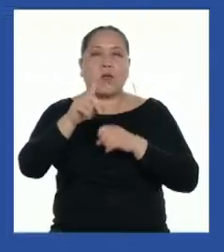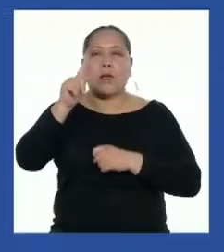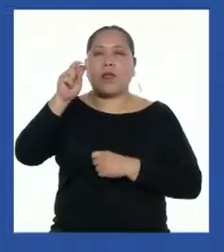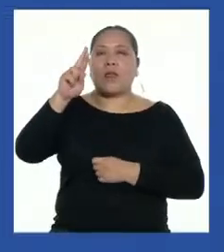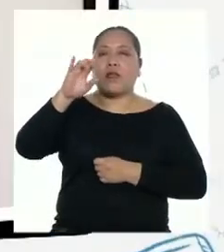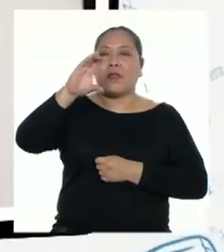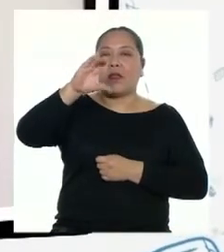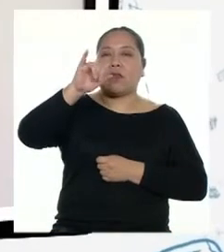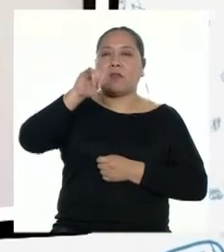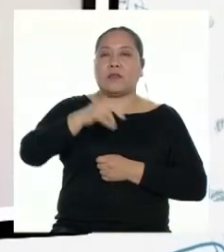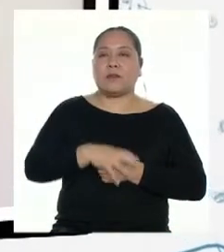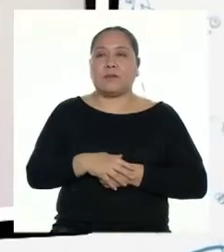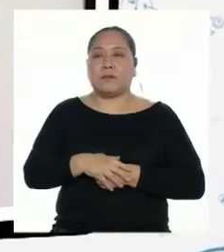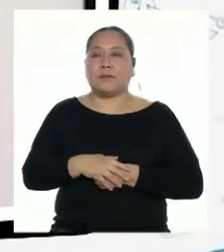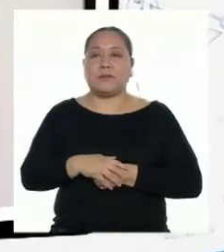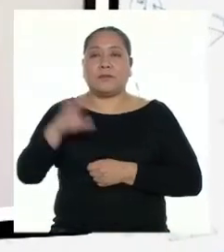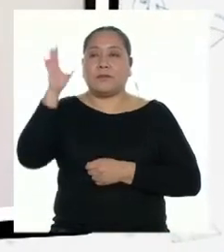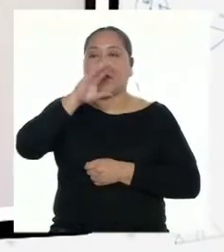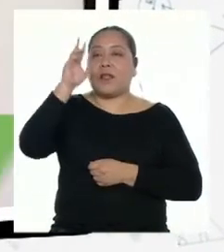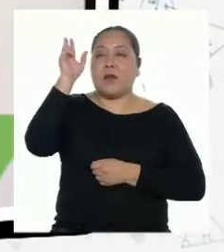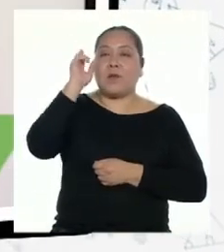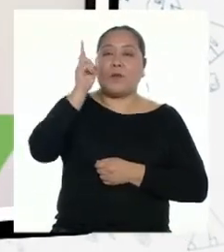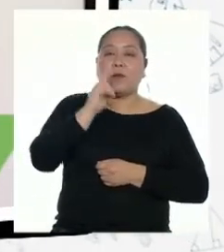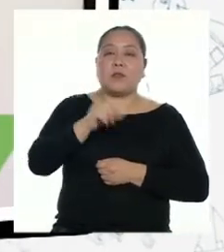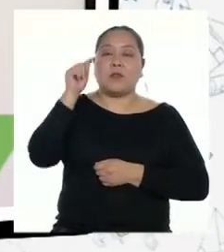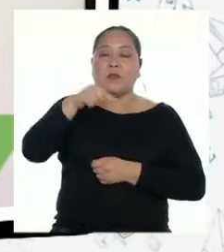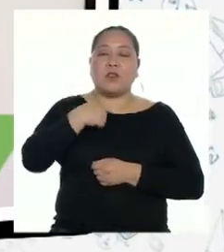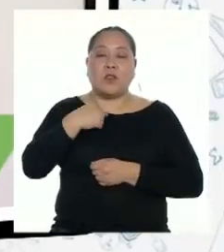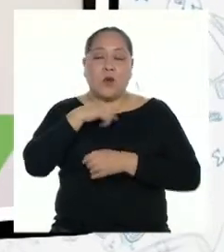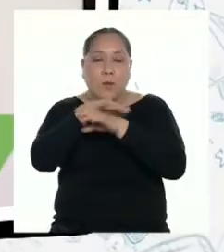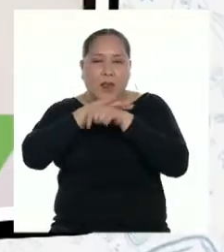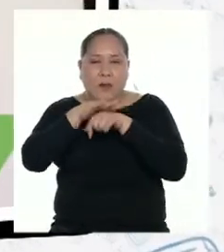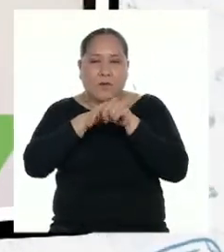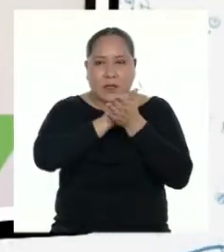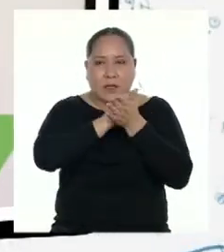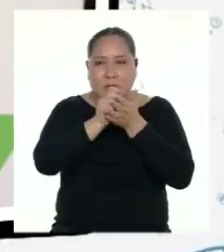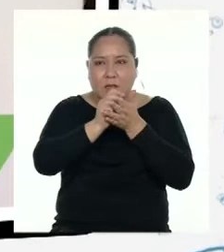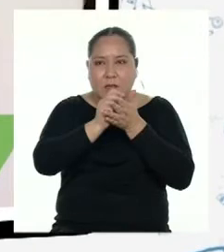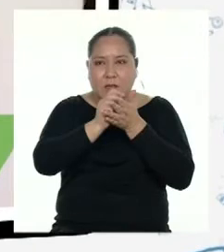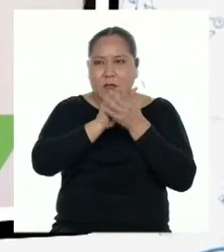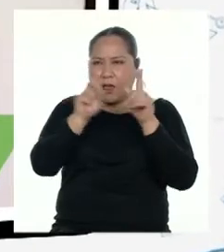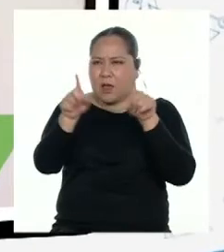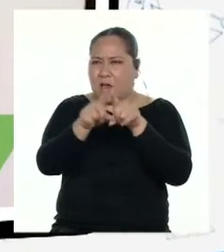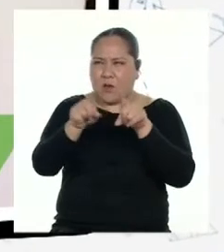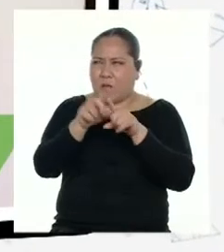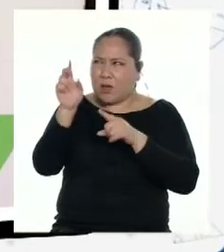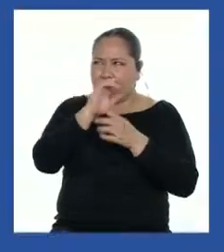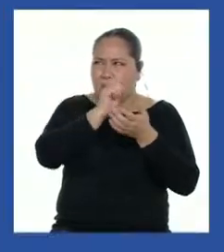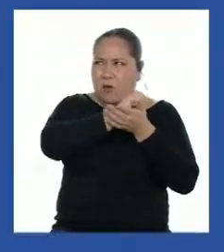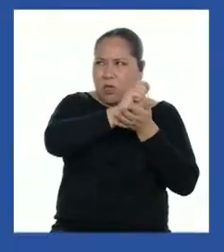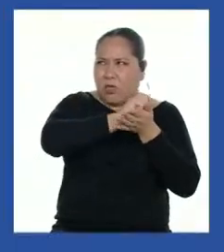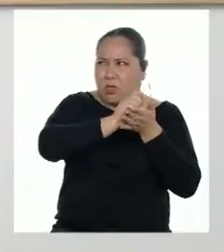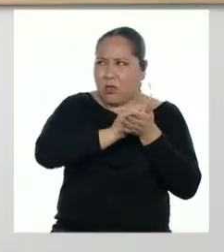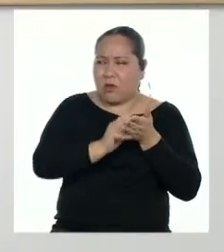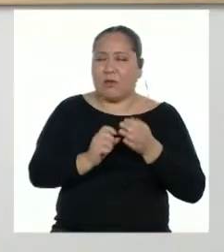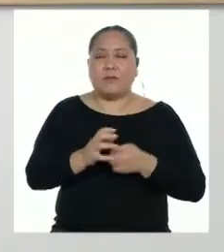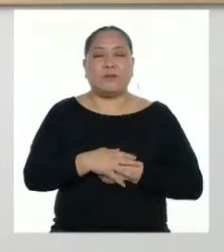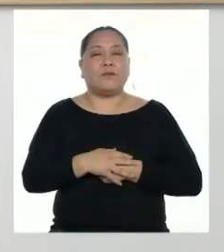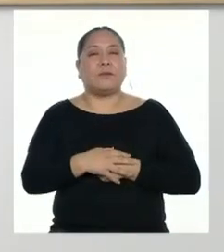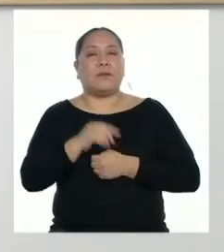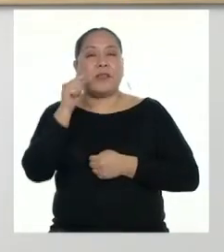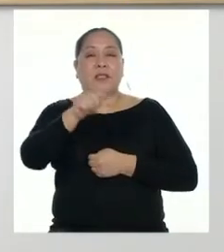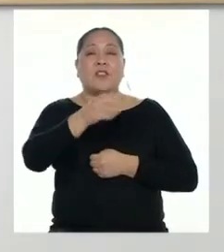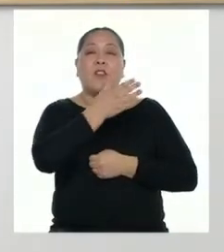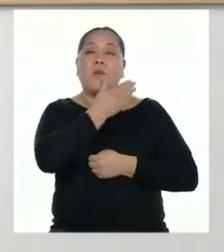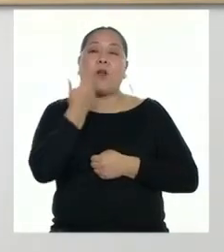Tracy. Hola profesora, si planifico bien mi texto, ¿igual tengo que hacer una revisión? Es